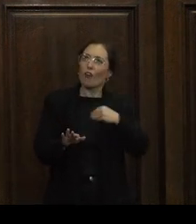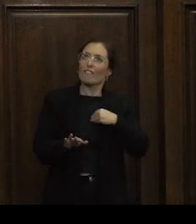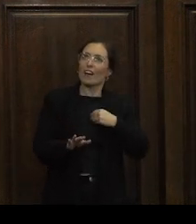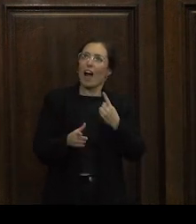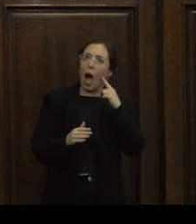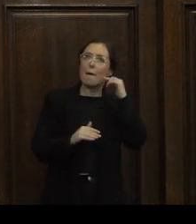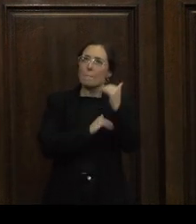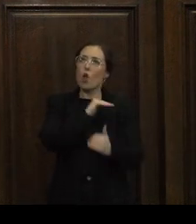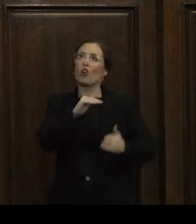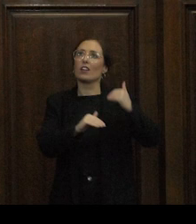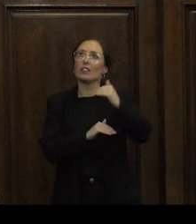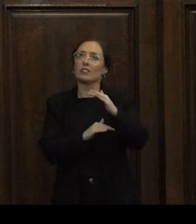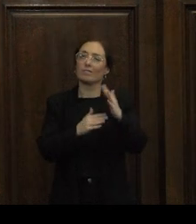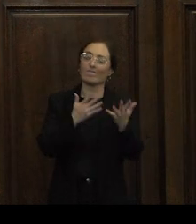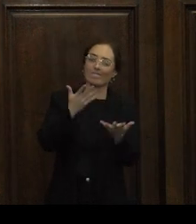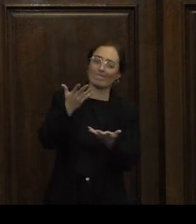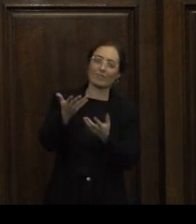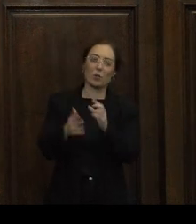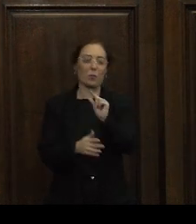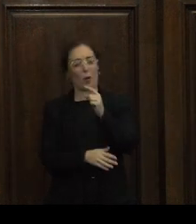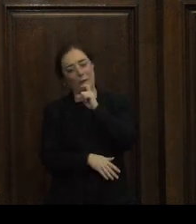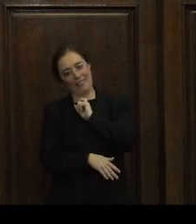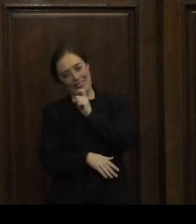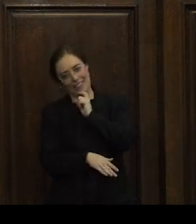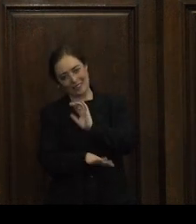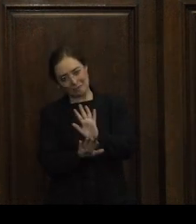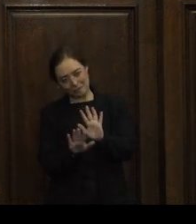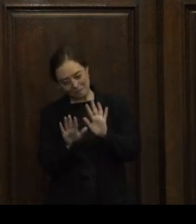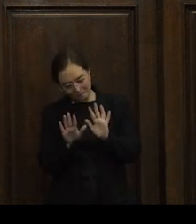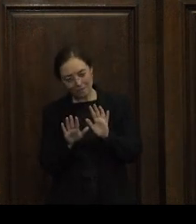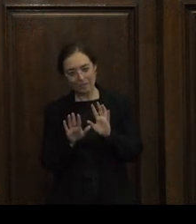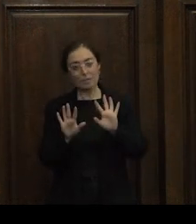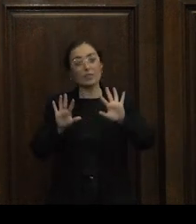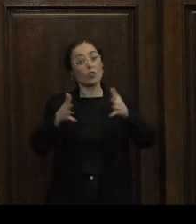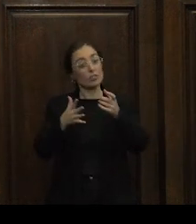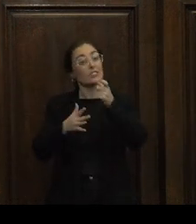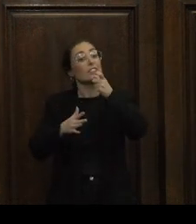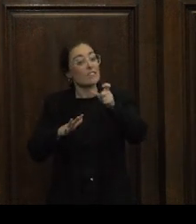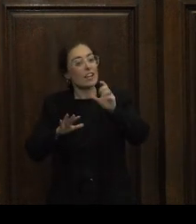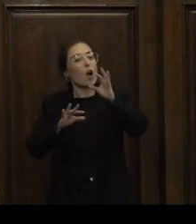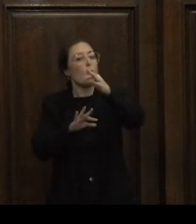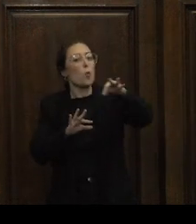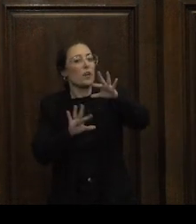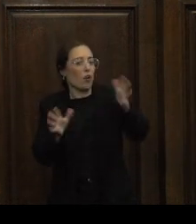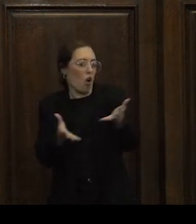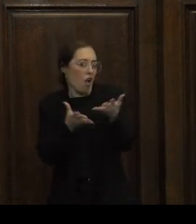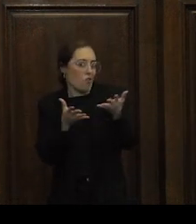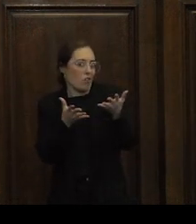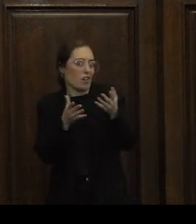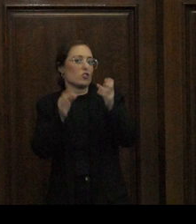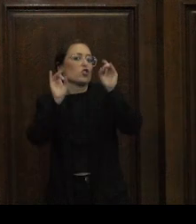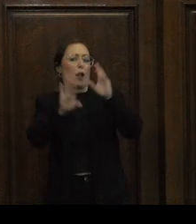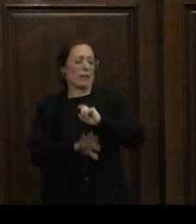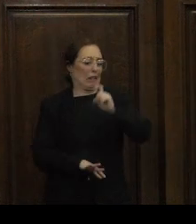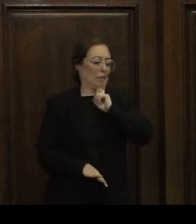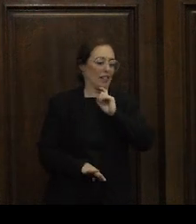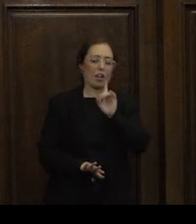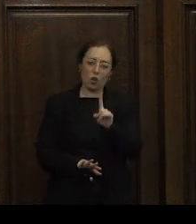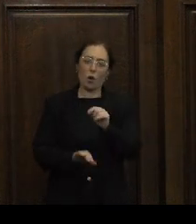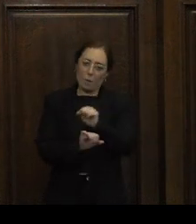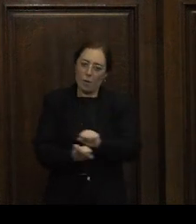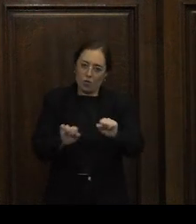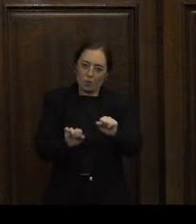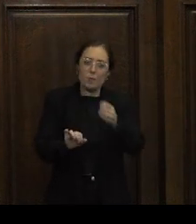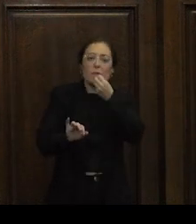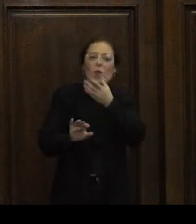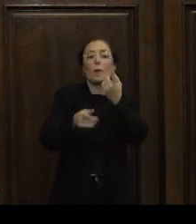progreso porque son justamente categorías un tanto hipócritas. Eso no significa que sea lo único que existe y la única